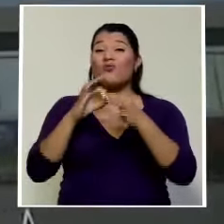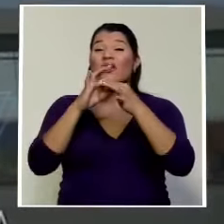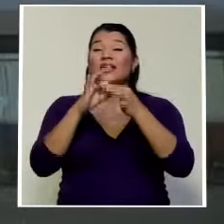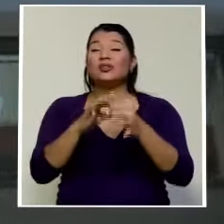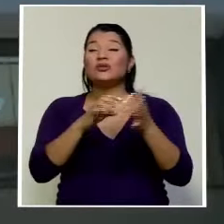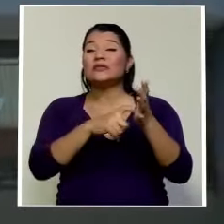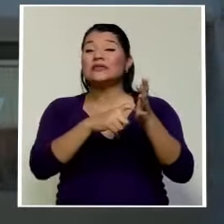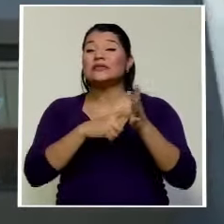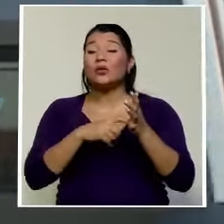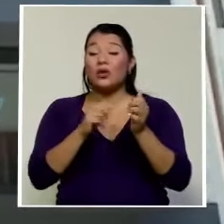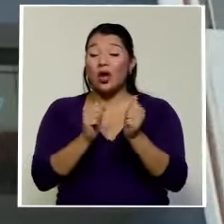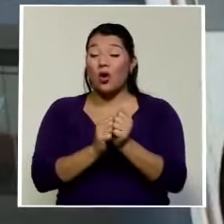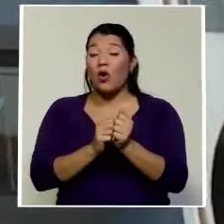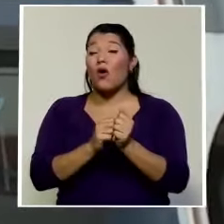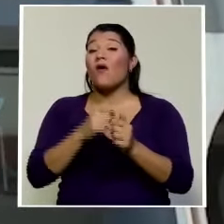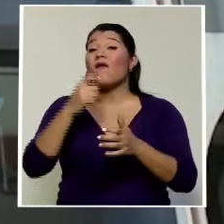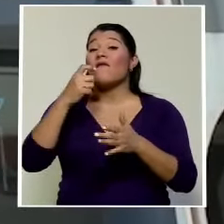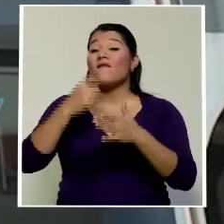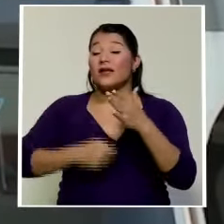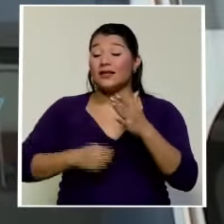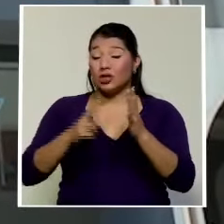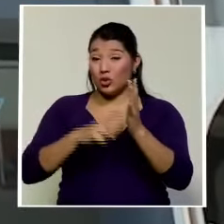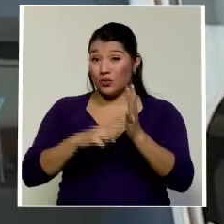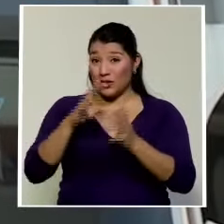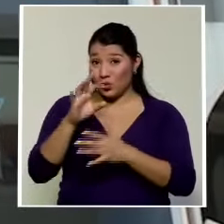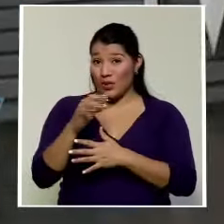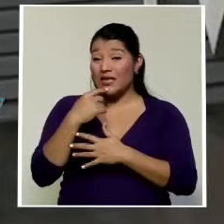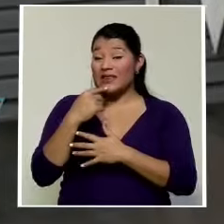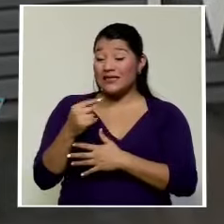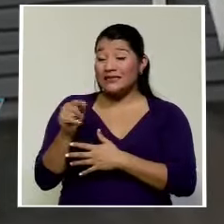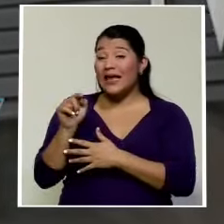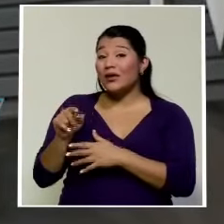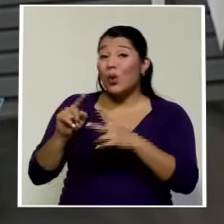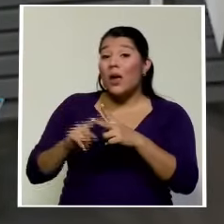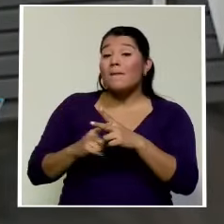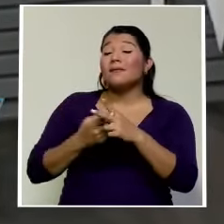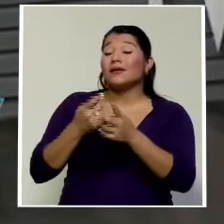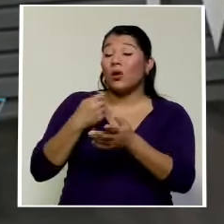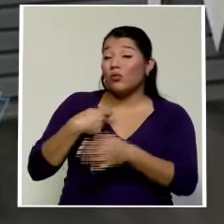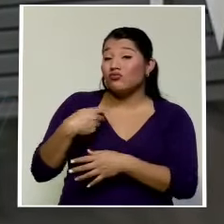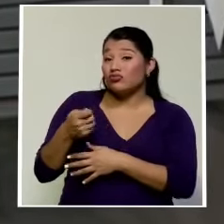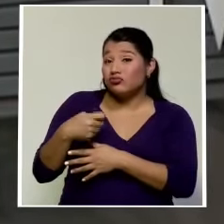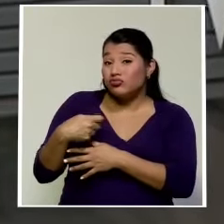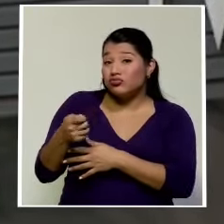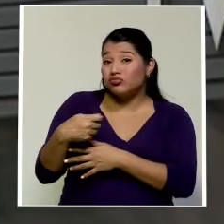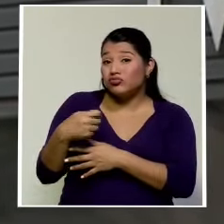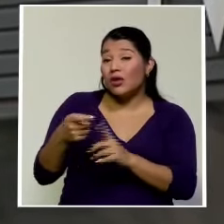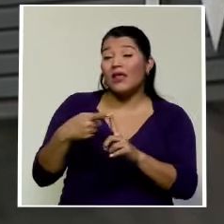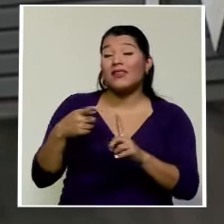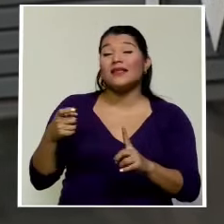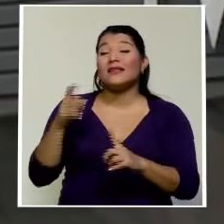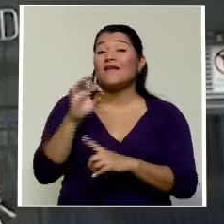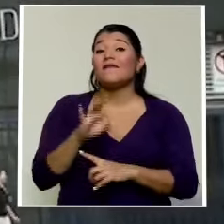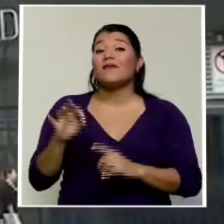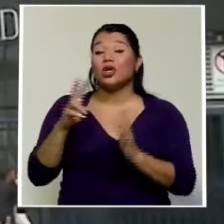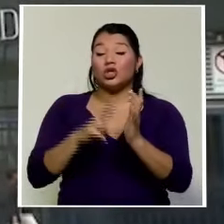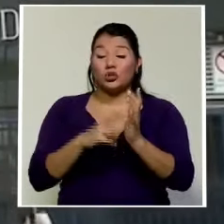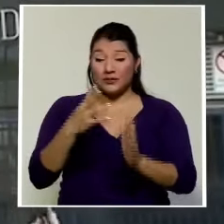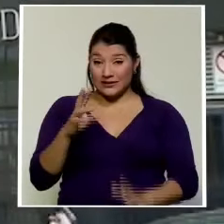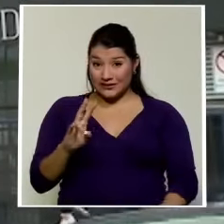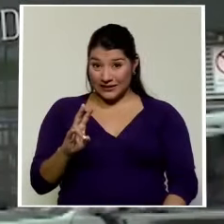Tributación confirmó que Upala Agrícola empezó a pagar en montos periódicos a partir de febrero del